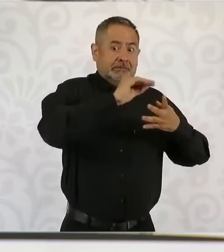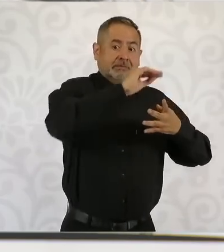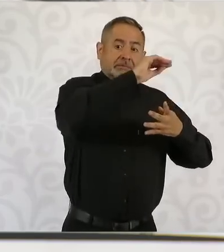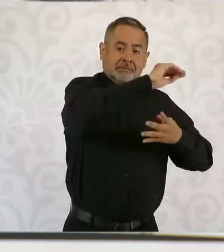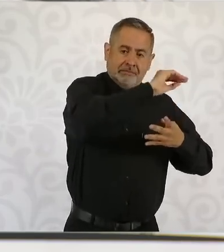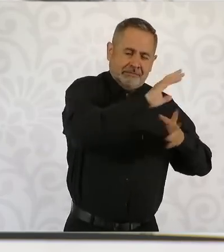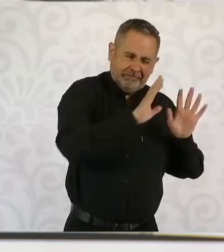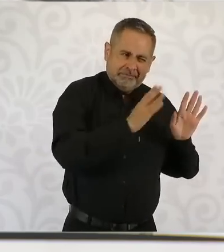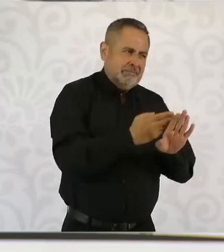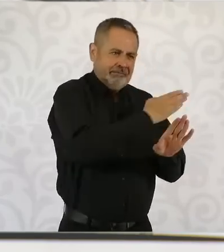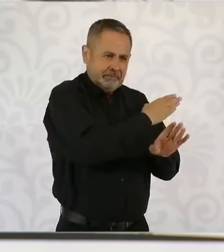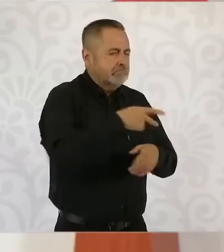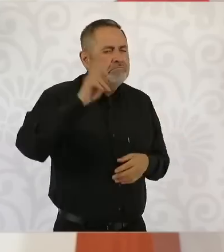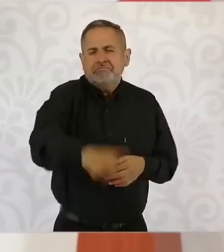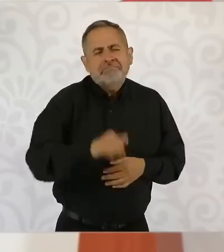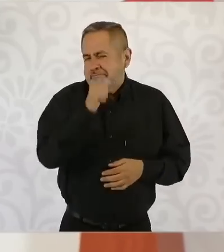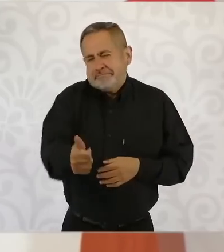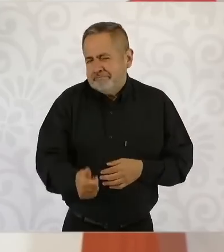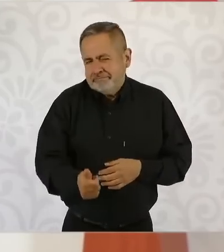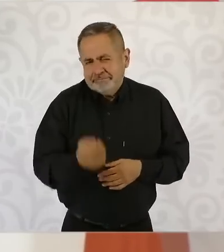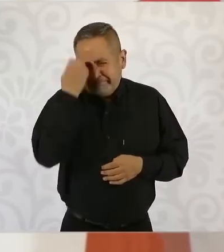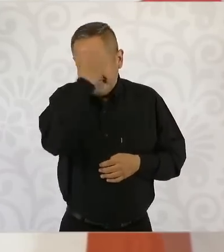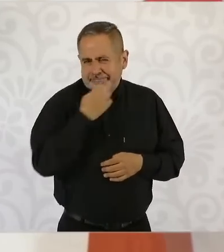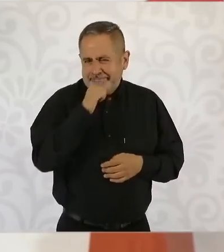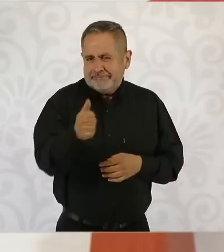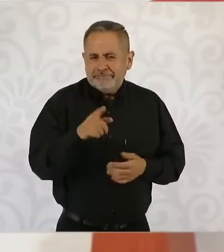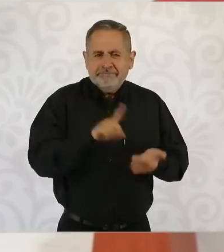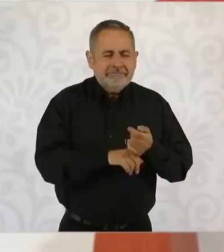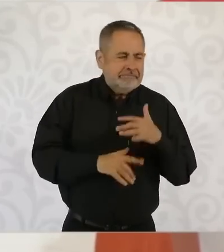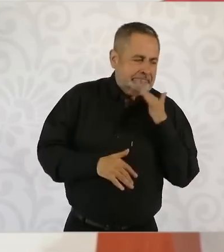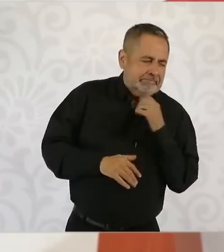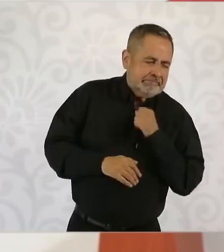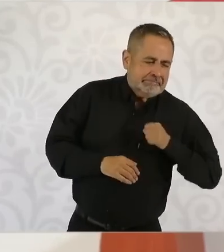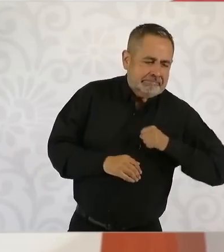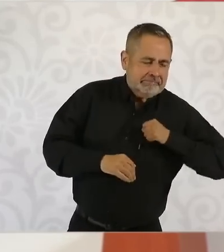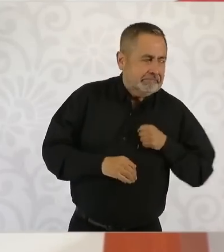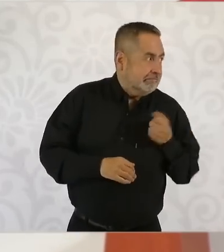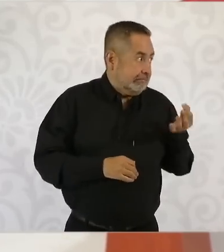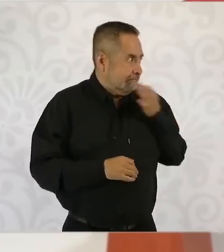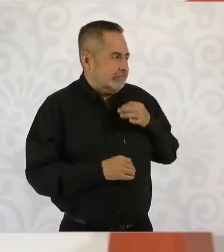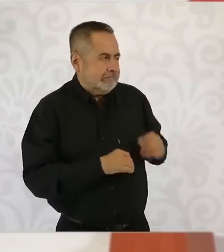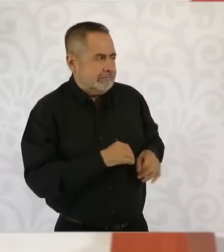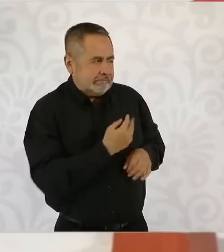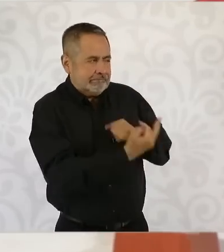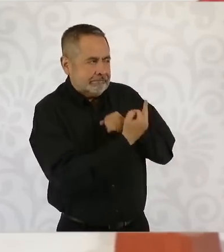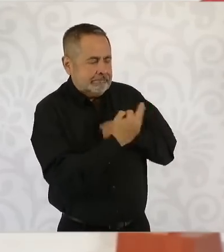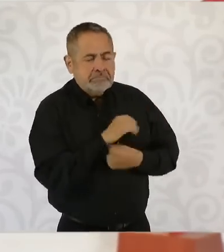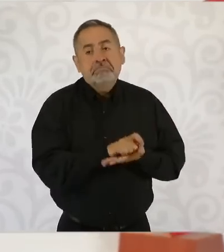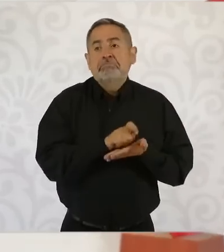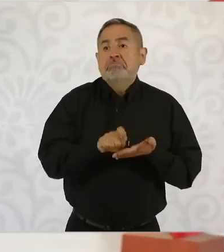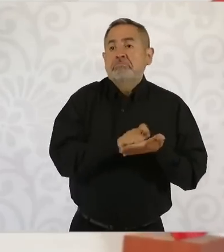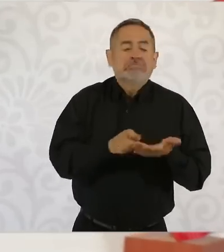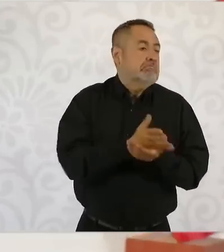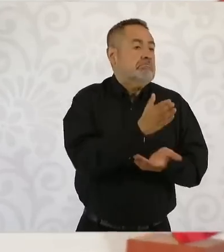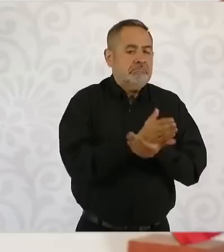pero en realidad no hacían exámenes, o si los hacían pues ya venía la orientación, porque si no, ¿cómo explica